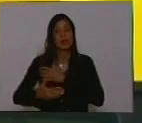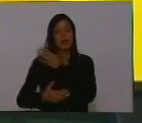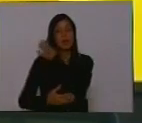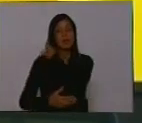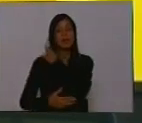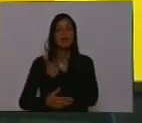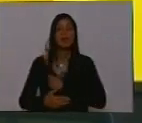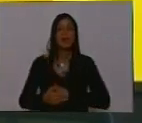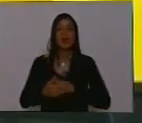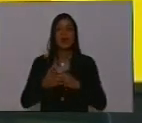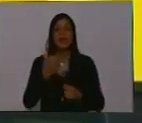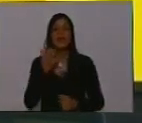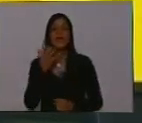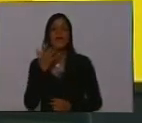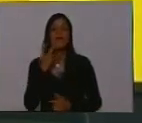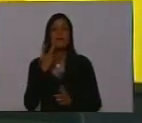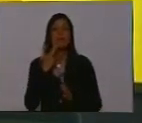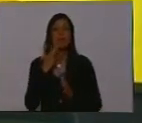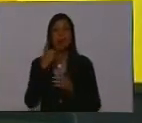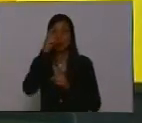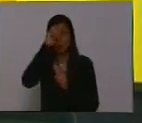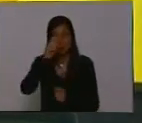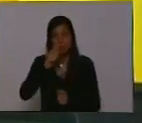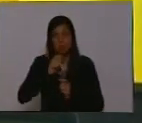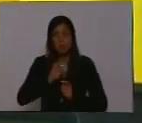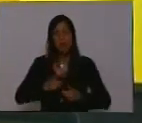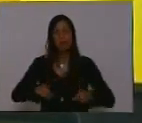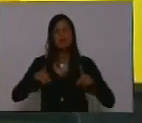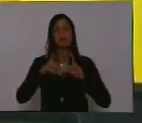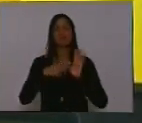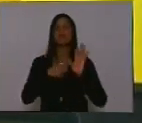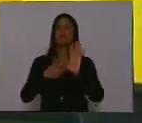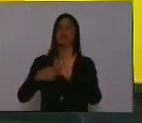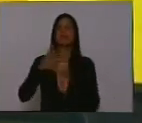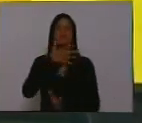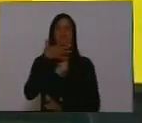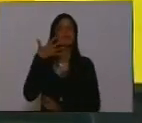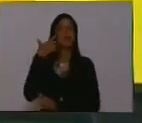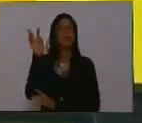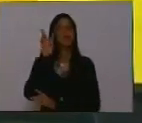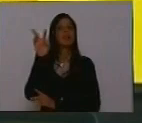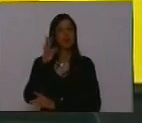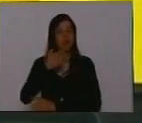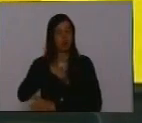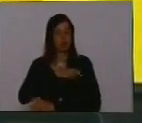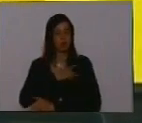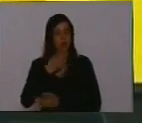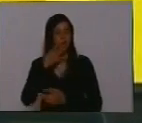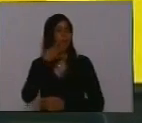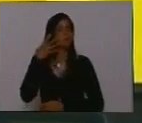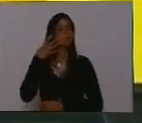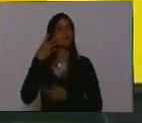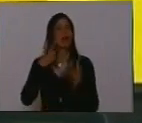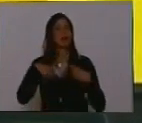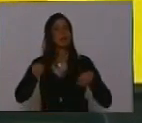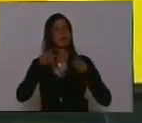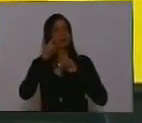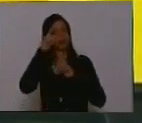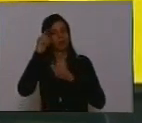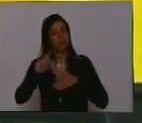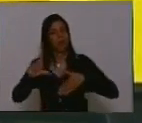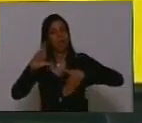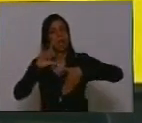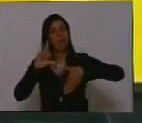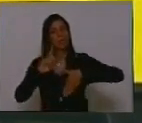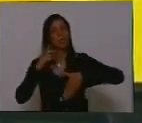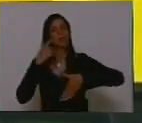dignidad lo seguimos enviando al mundo y seguimos siendo ejemplo de dignidad para Latinoamérica y el